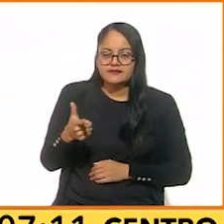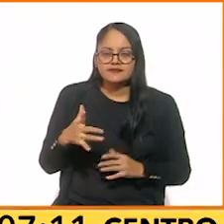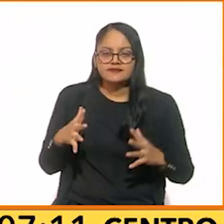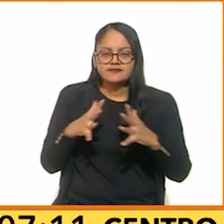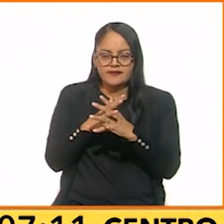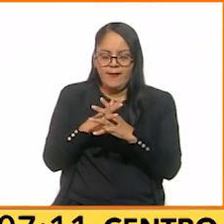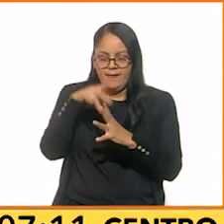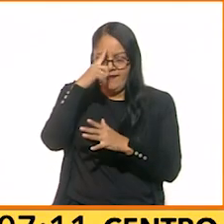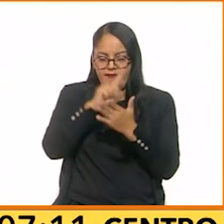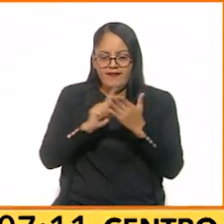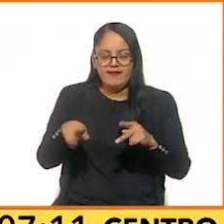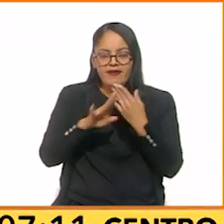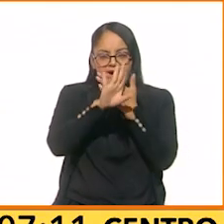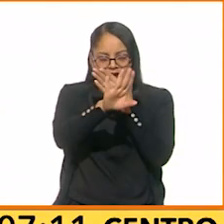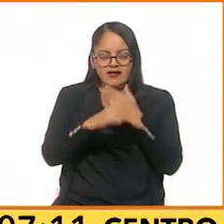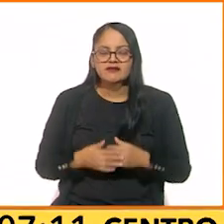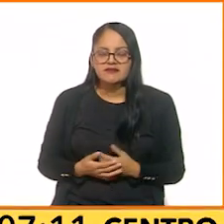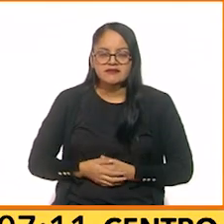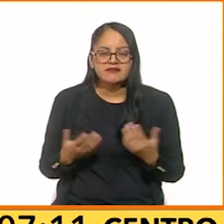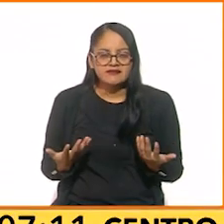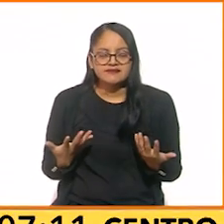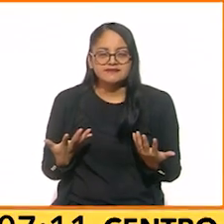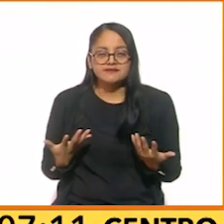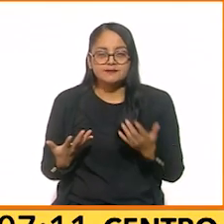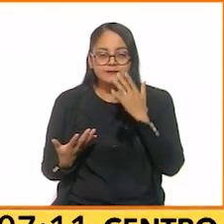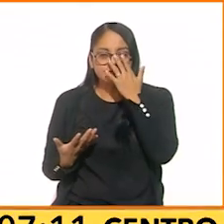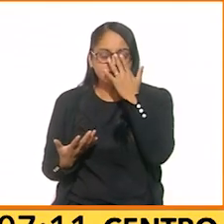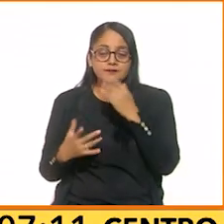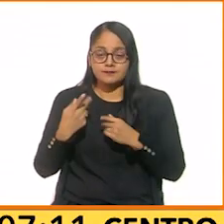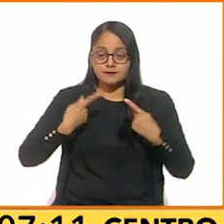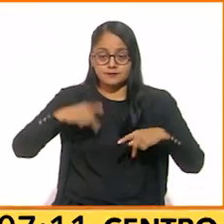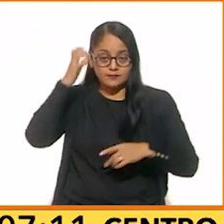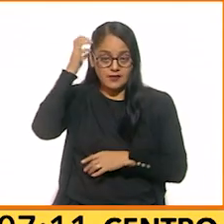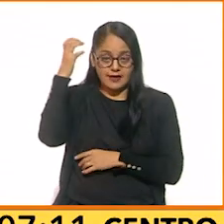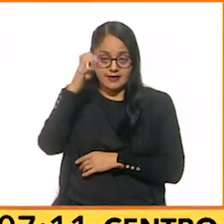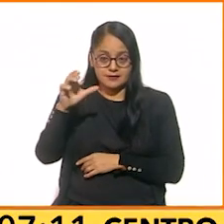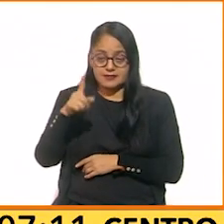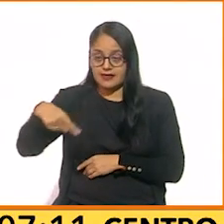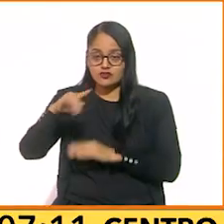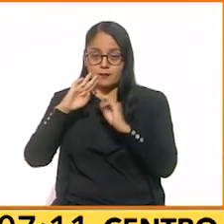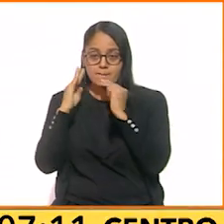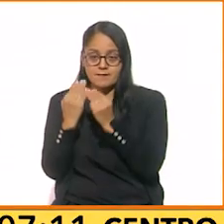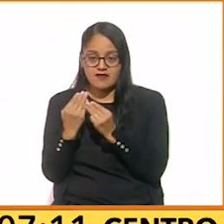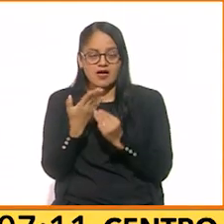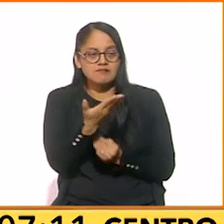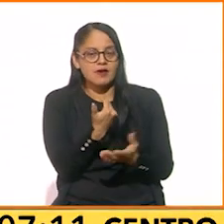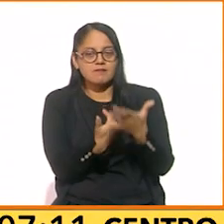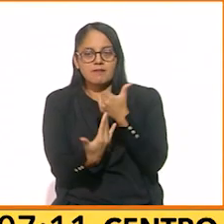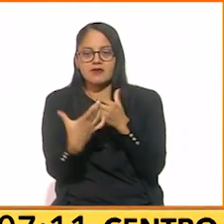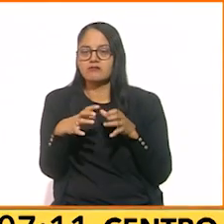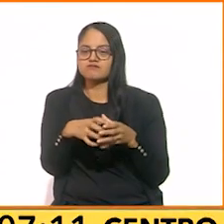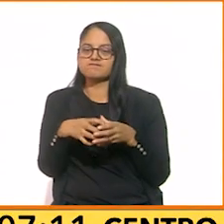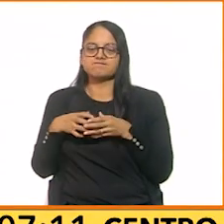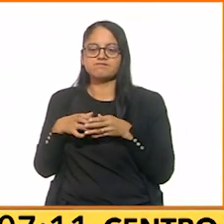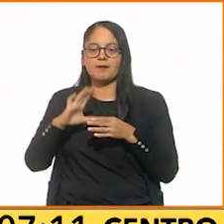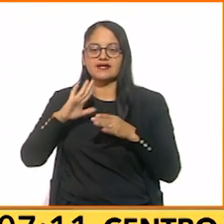las drogas, y esto llevó a que los, digamos, criminales literalmente construyeran ejércitos privados, y esto